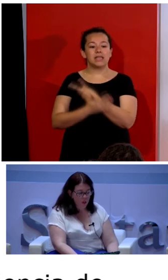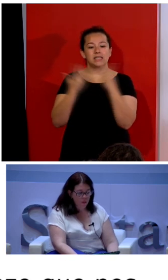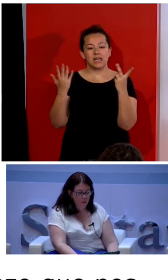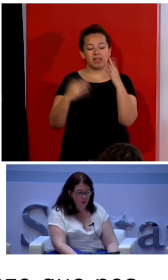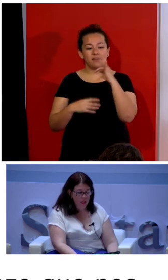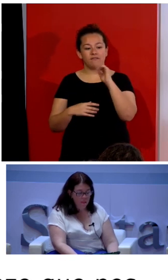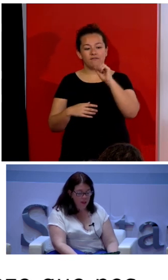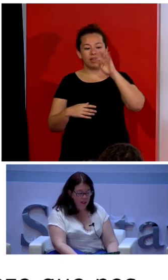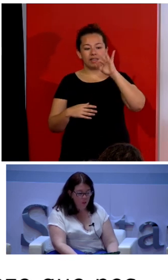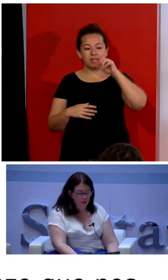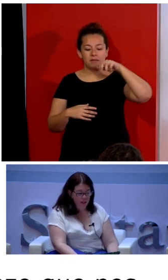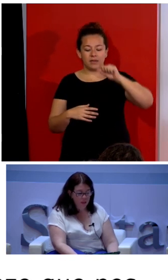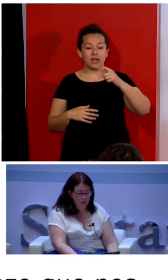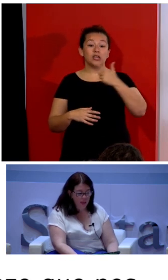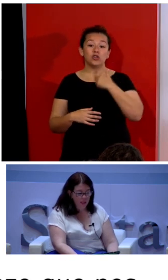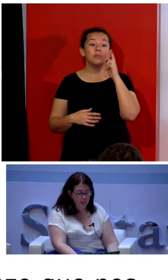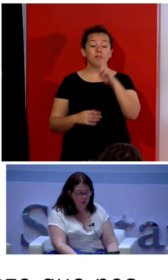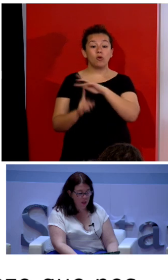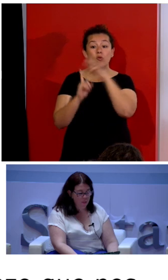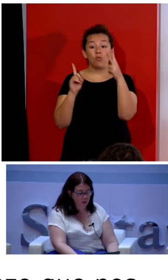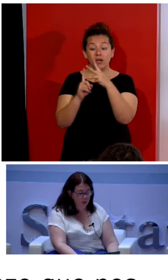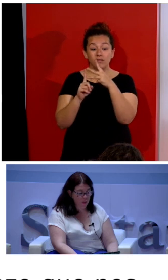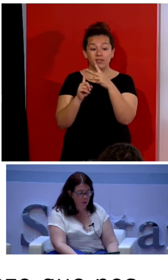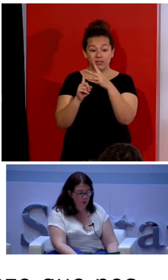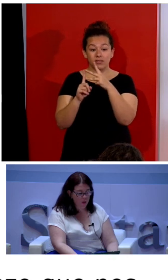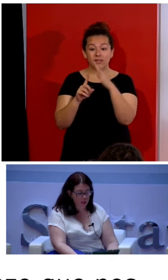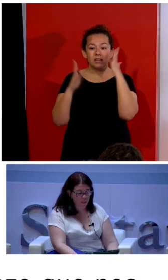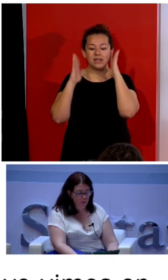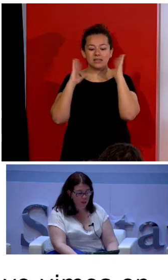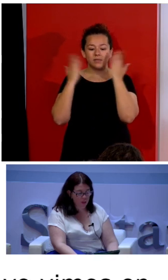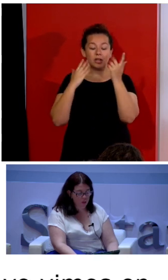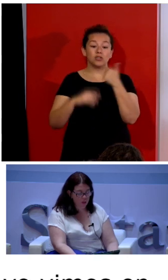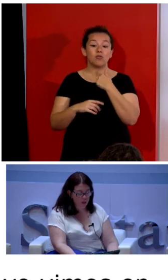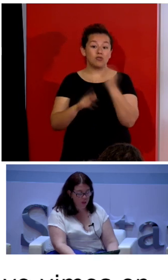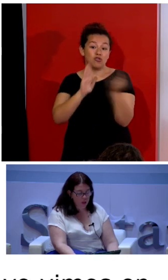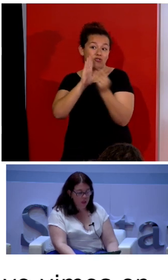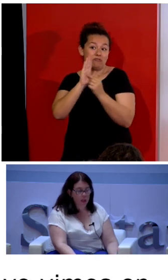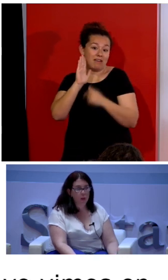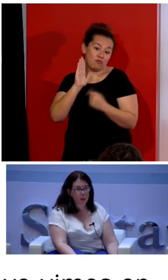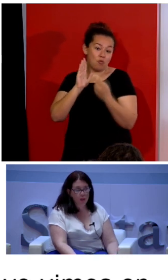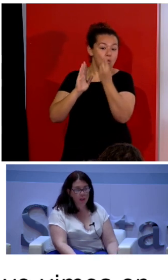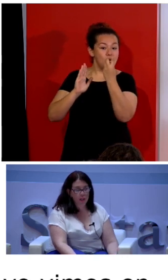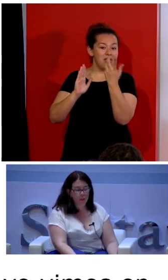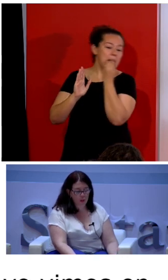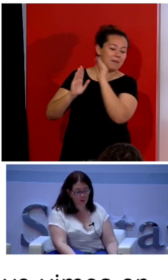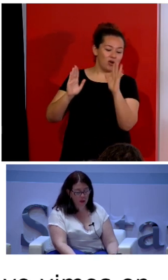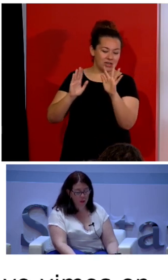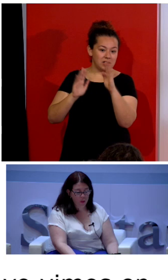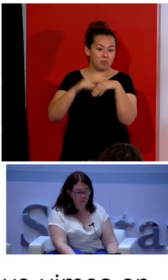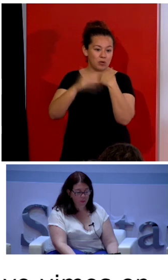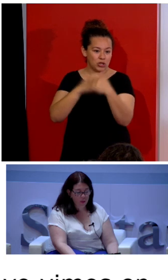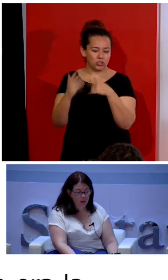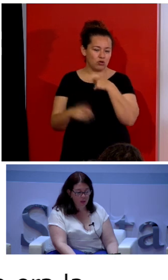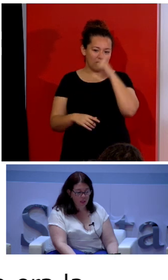Fátima y yo vimos en la página web de la Asamblea que yo era la persona con mejor nota en el proceso y recuerdo ese día como si fuera